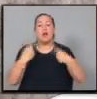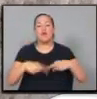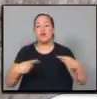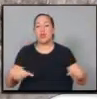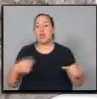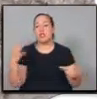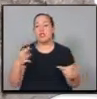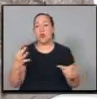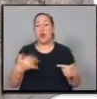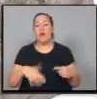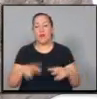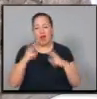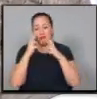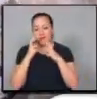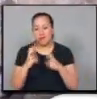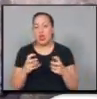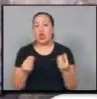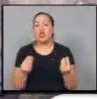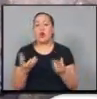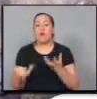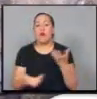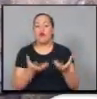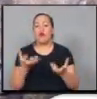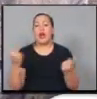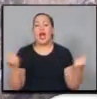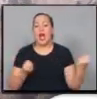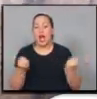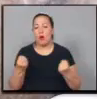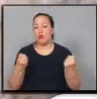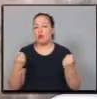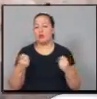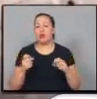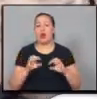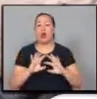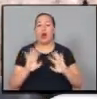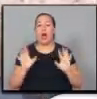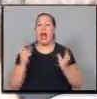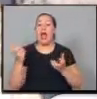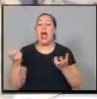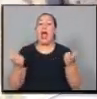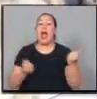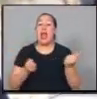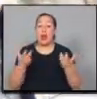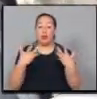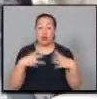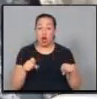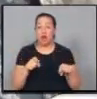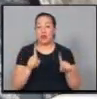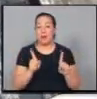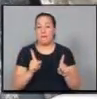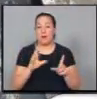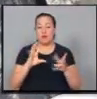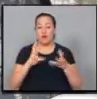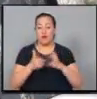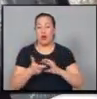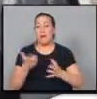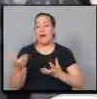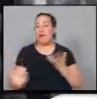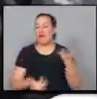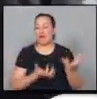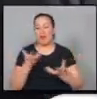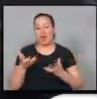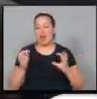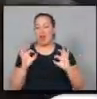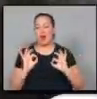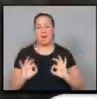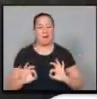van a analizar. ¿Cómo quemaron el auto y demás? Lo cierto es que el auto apareció de esa manera. Calcinado, destruido